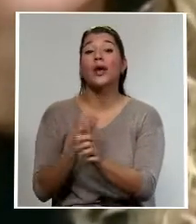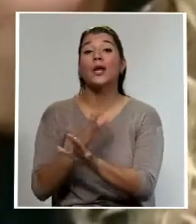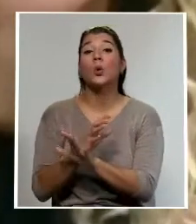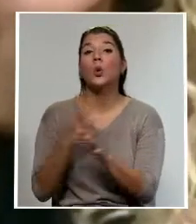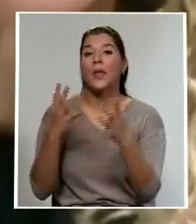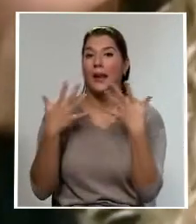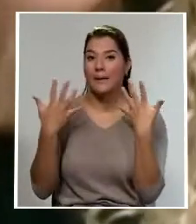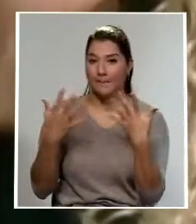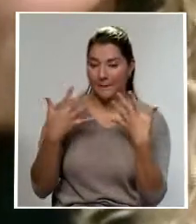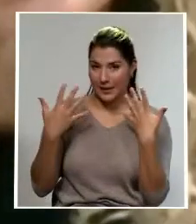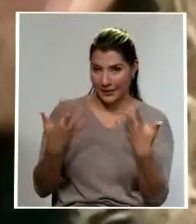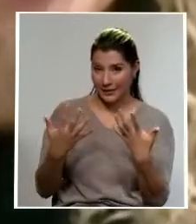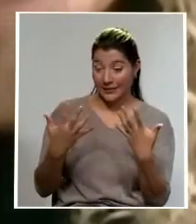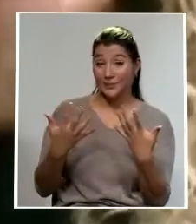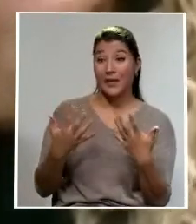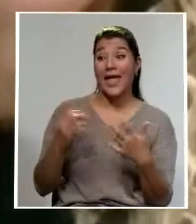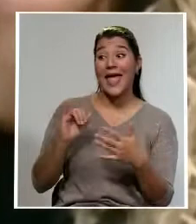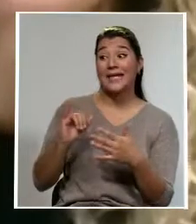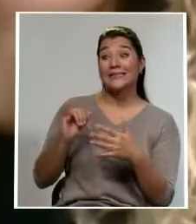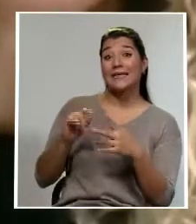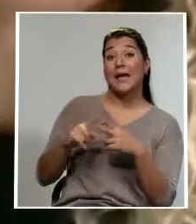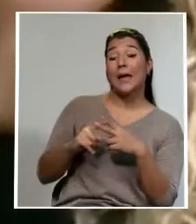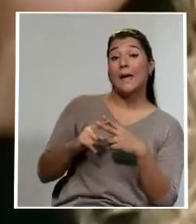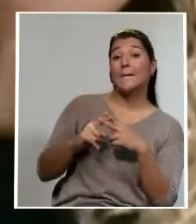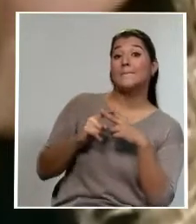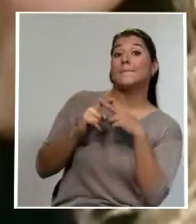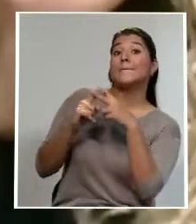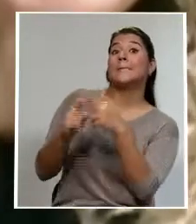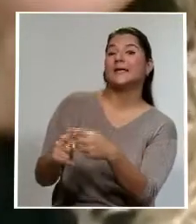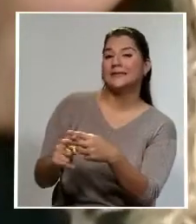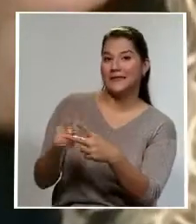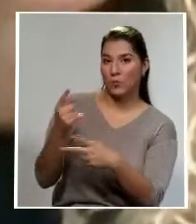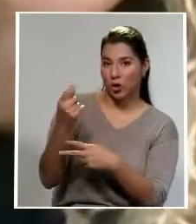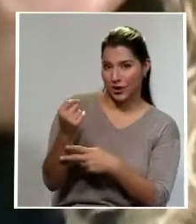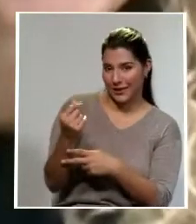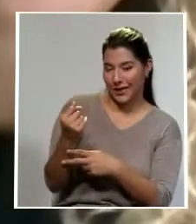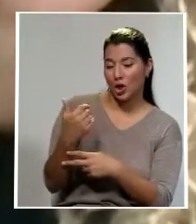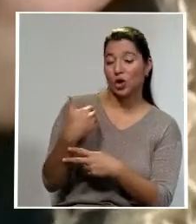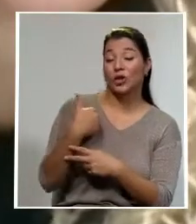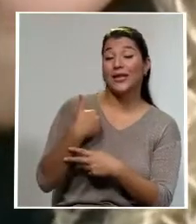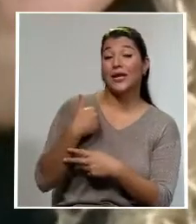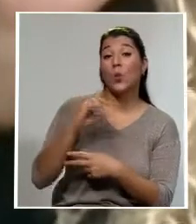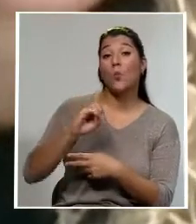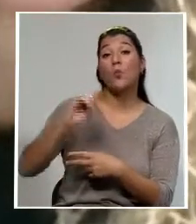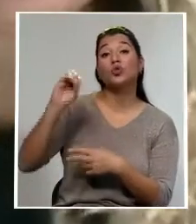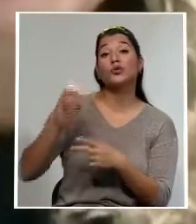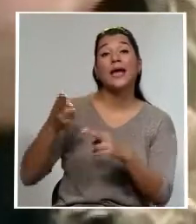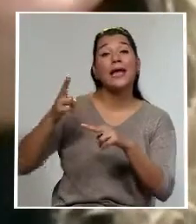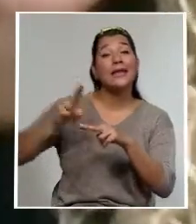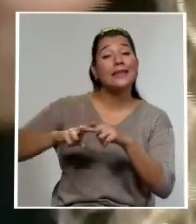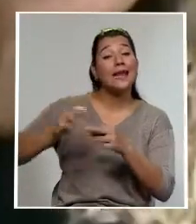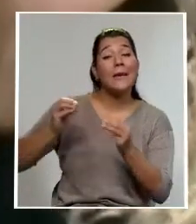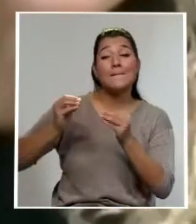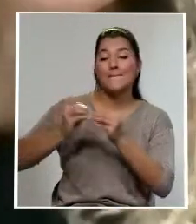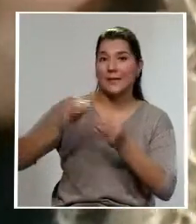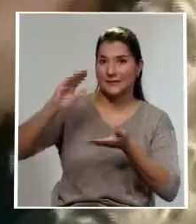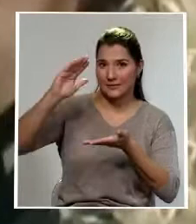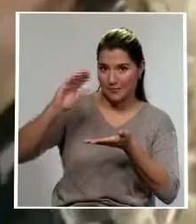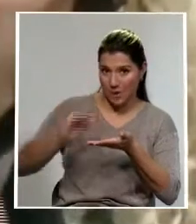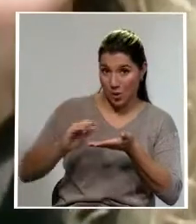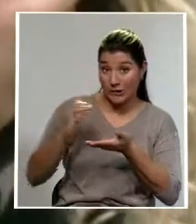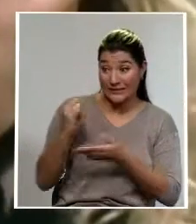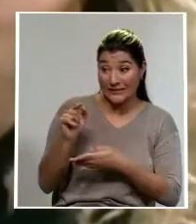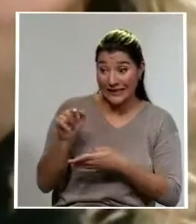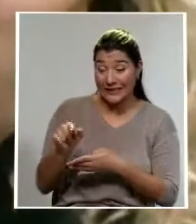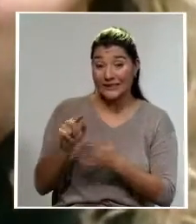financiamiento es a una tasa menor que cualquier otro financiamiento de obra, toda vez que cumpla con